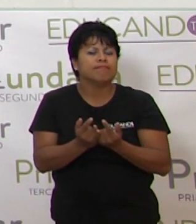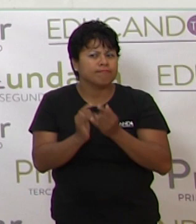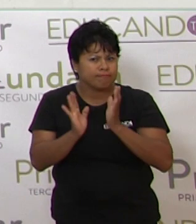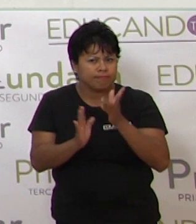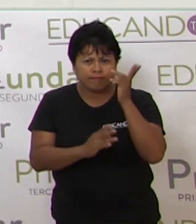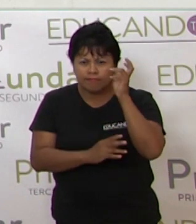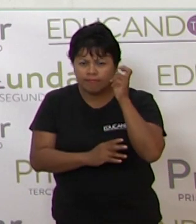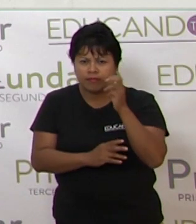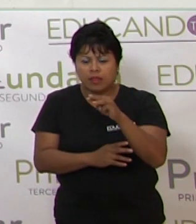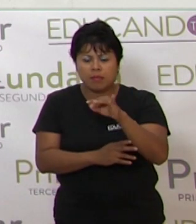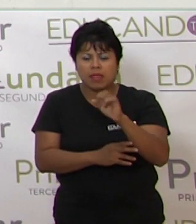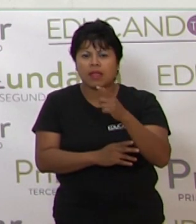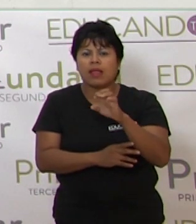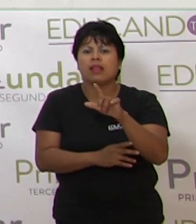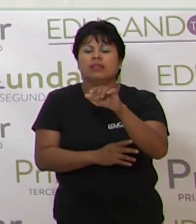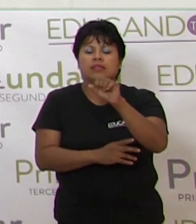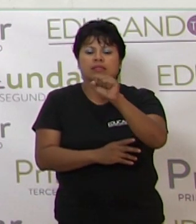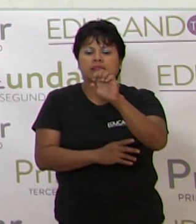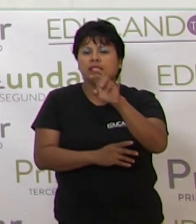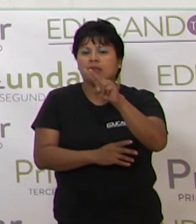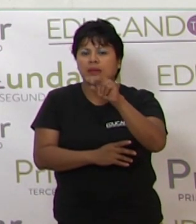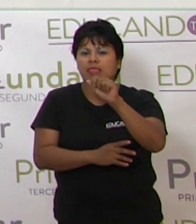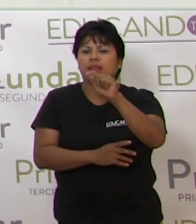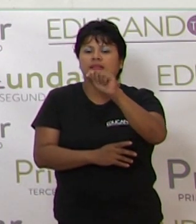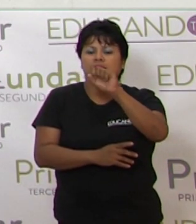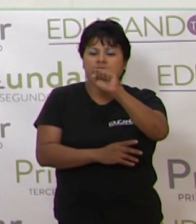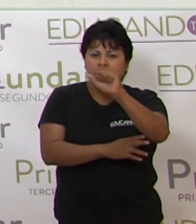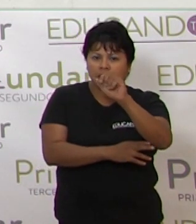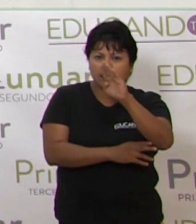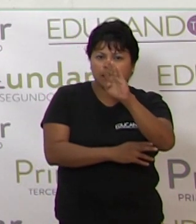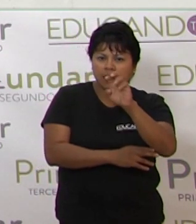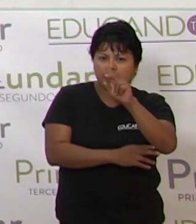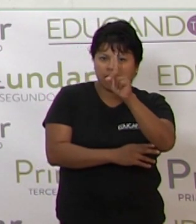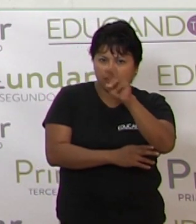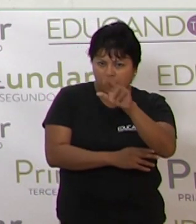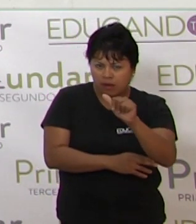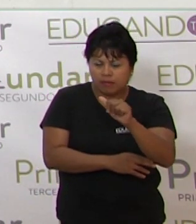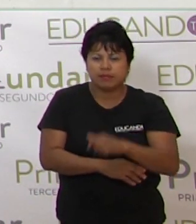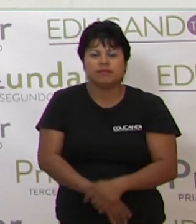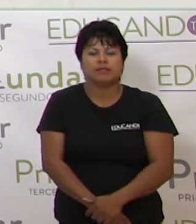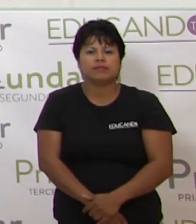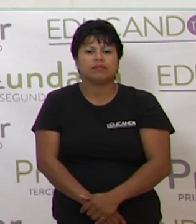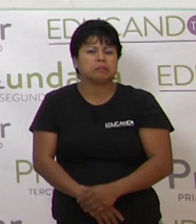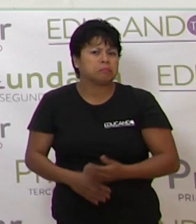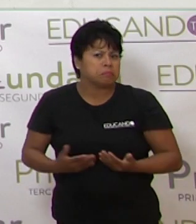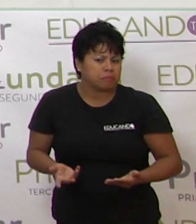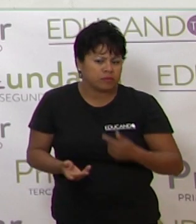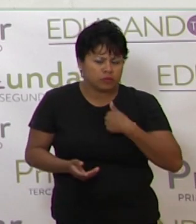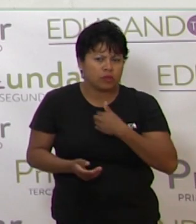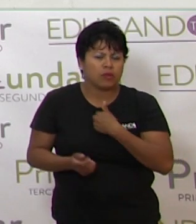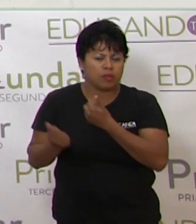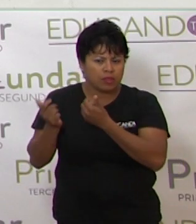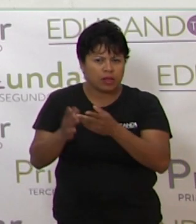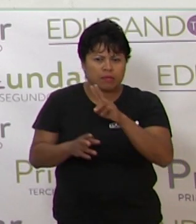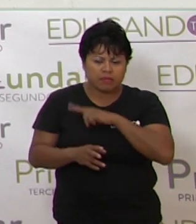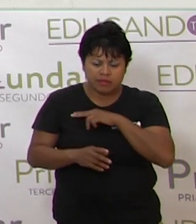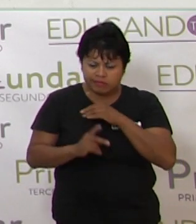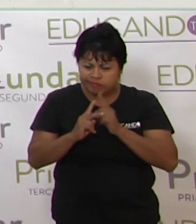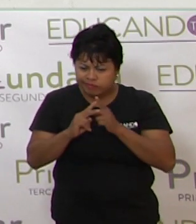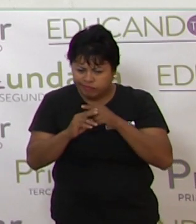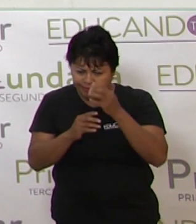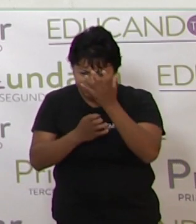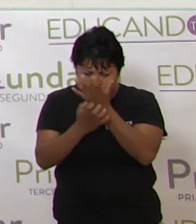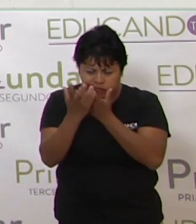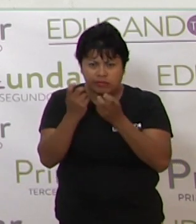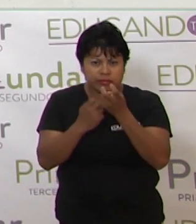¿Han oído hablar de Miguel Cervantes Saavedra? Bueno, pues yo traje ya mi análisis